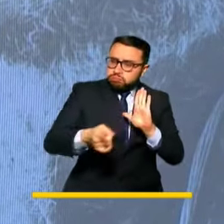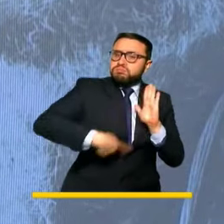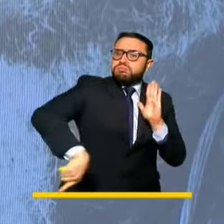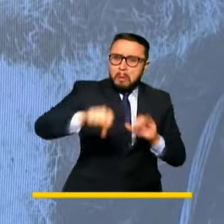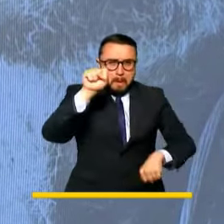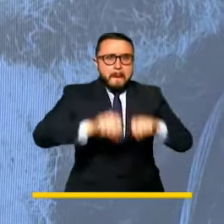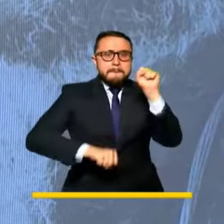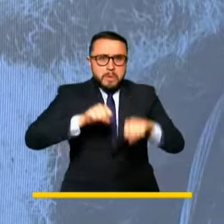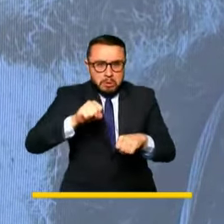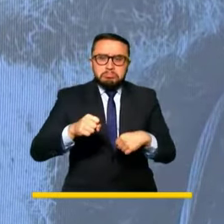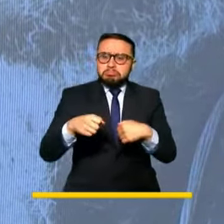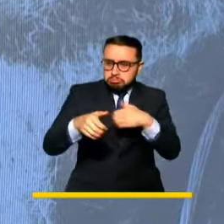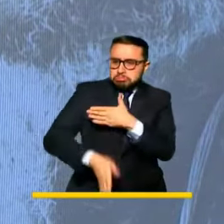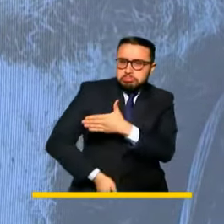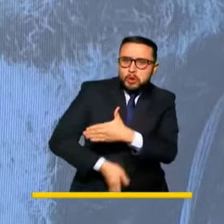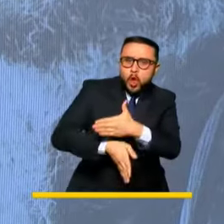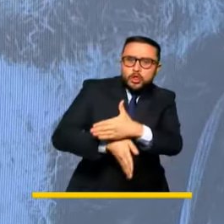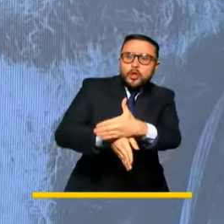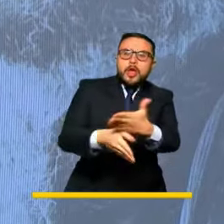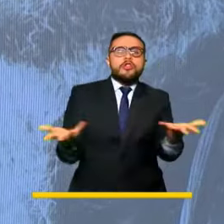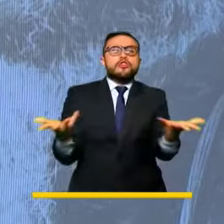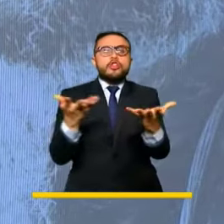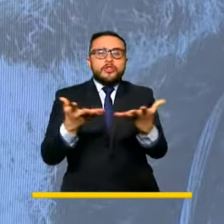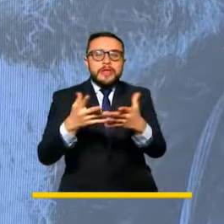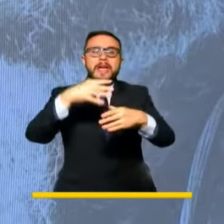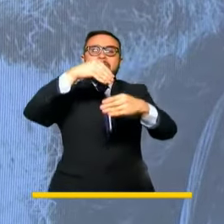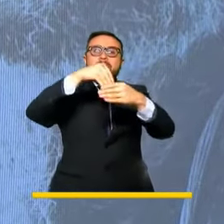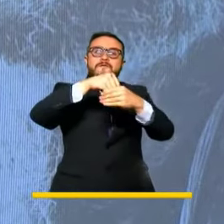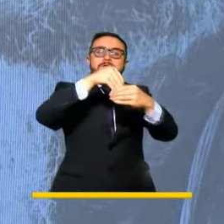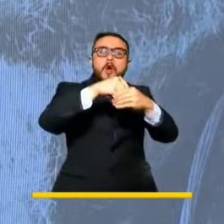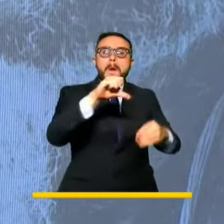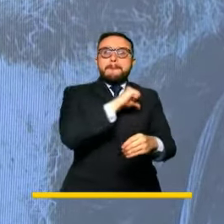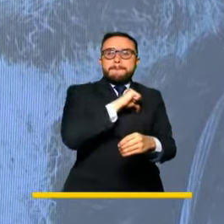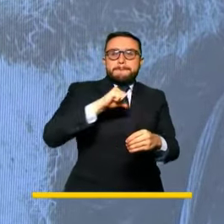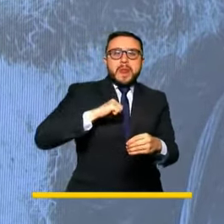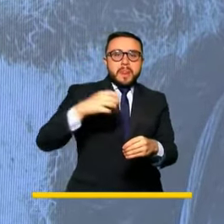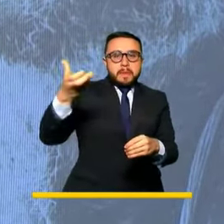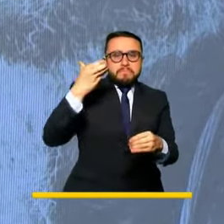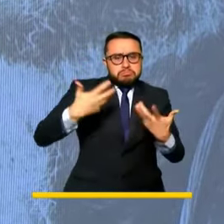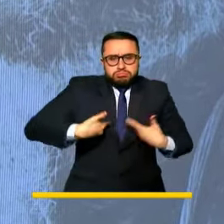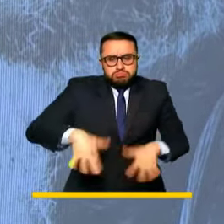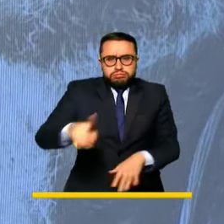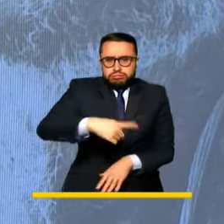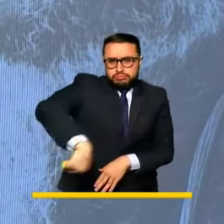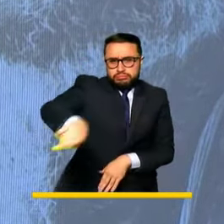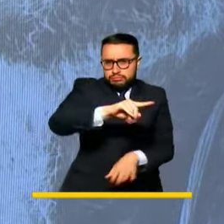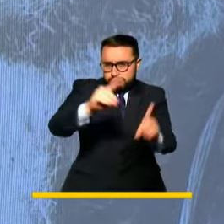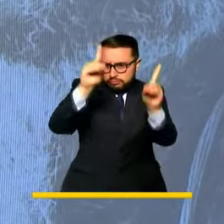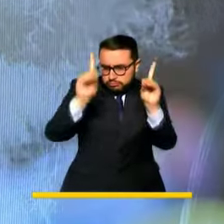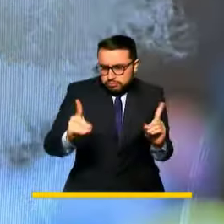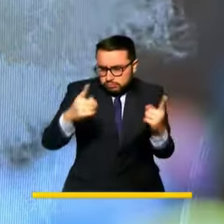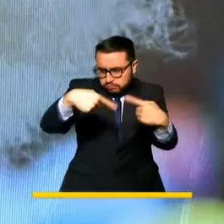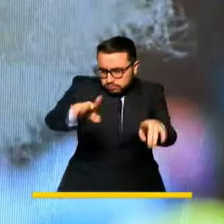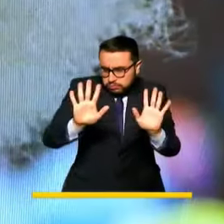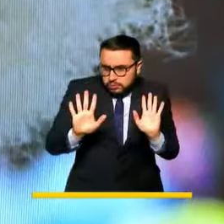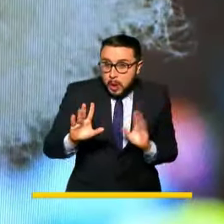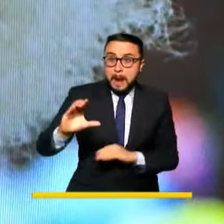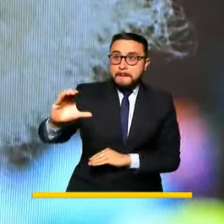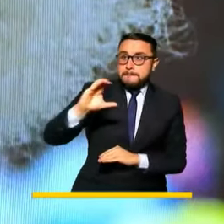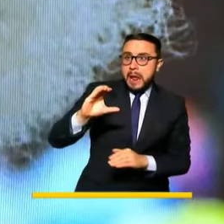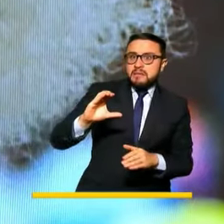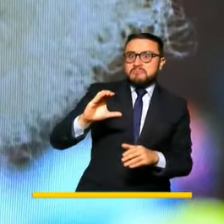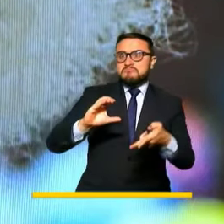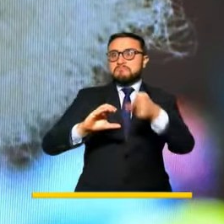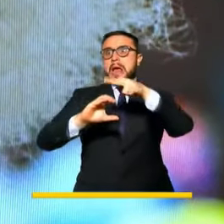los excedentes en el fondo privado de pensiones de su elección y según su nivel de ingreso.